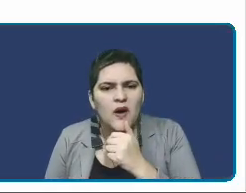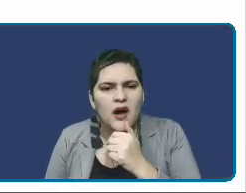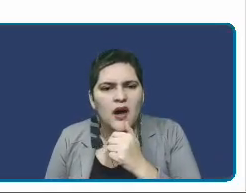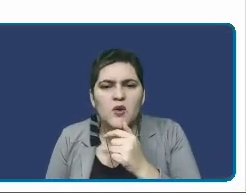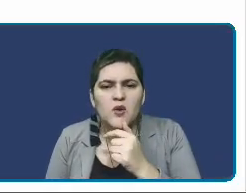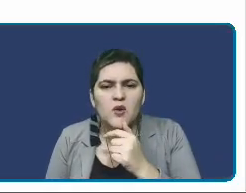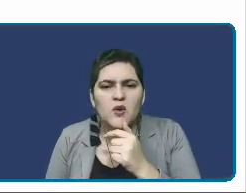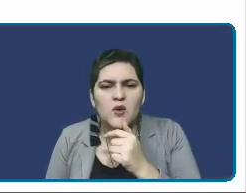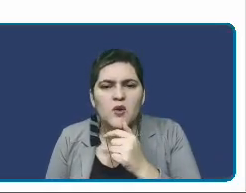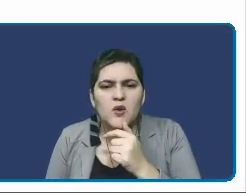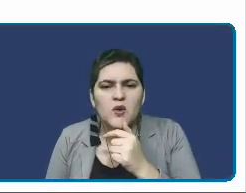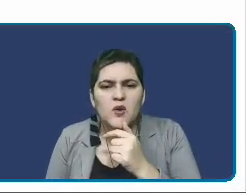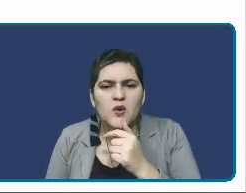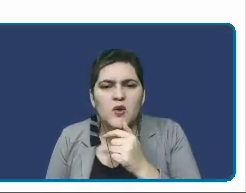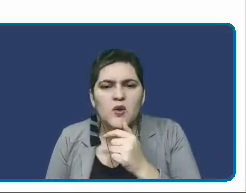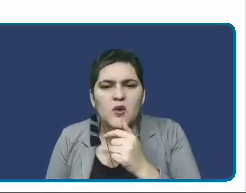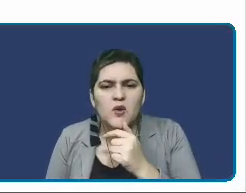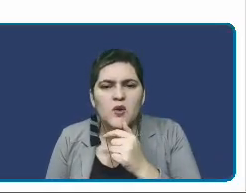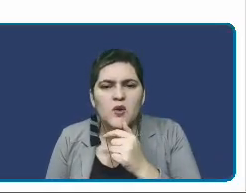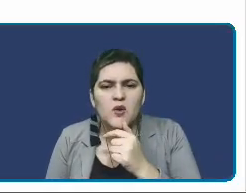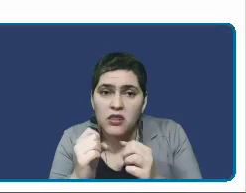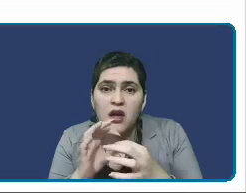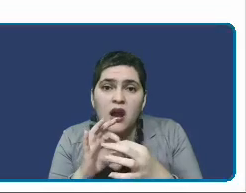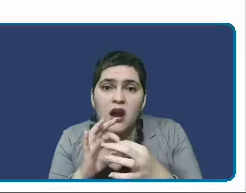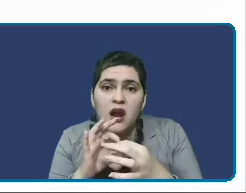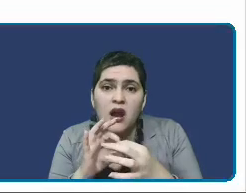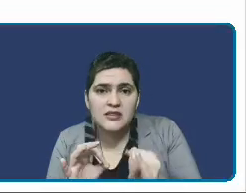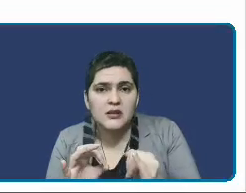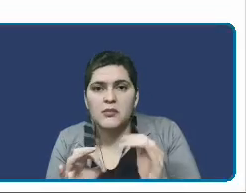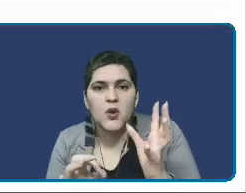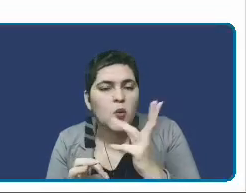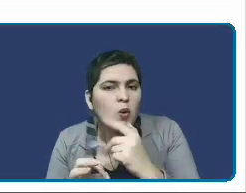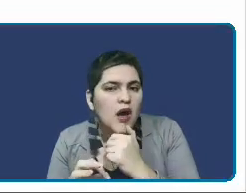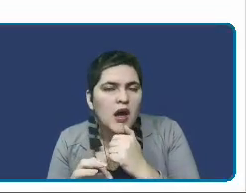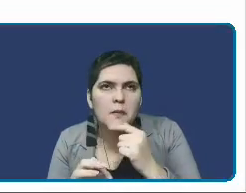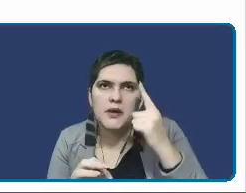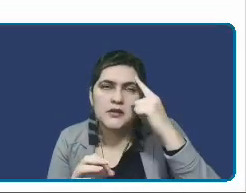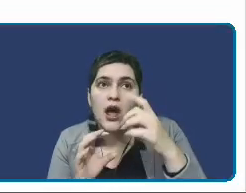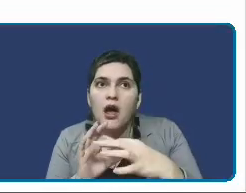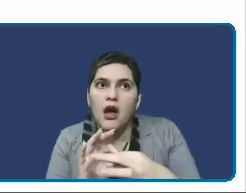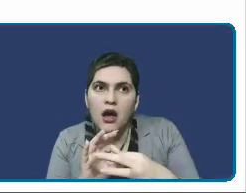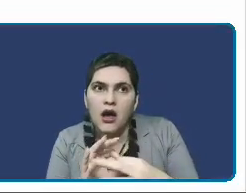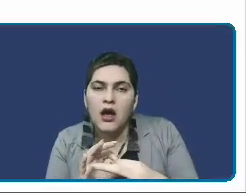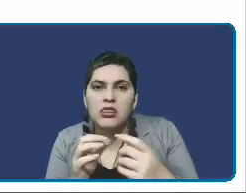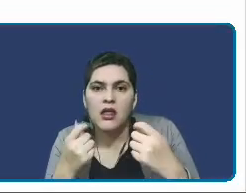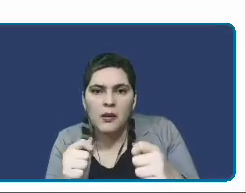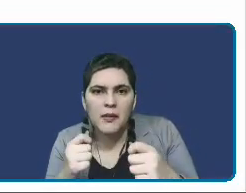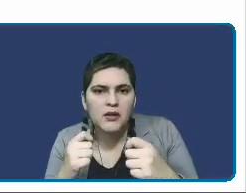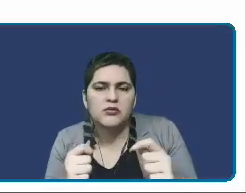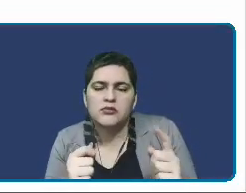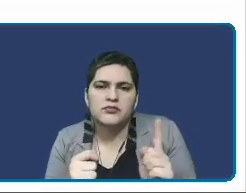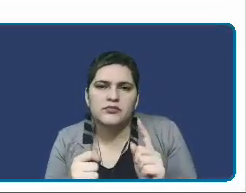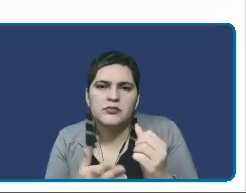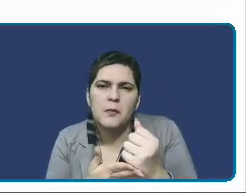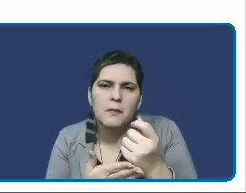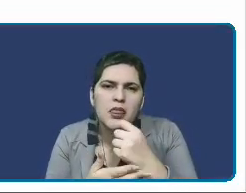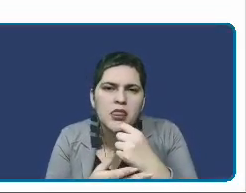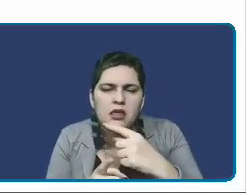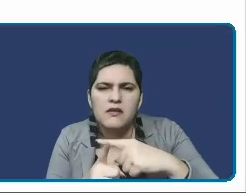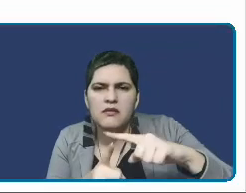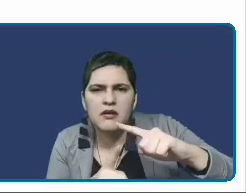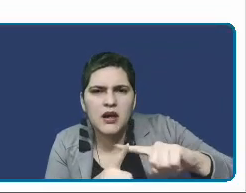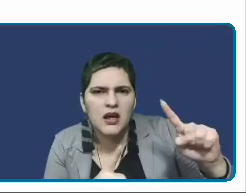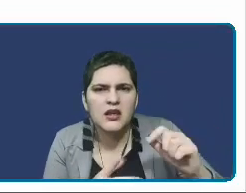se puede relacionar, pero no hay ninguna justificación para hacer este tipo de tratamientos como a nivel